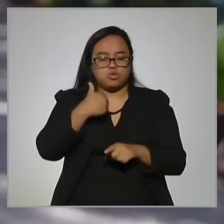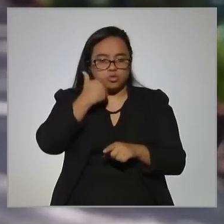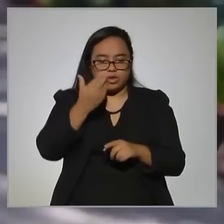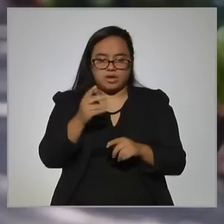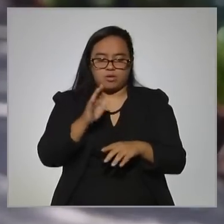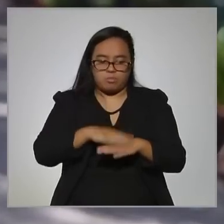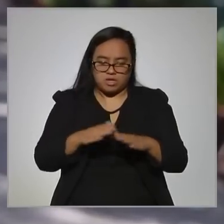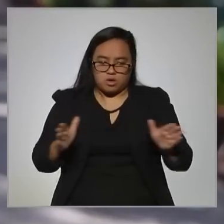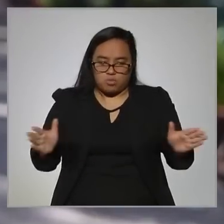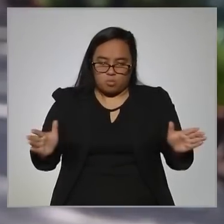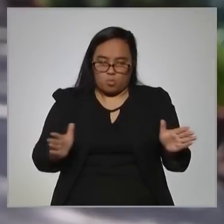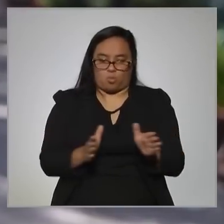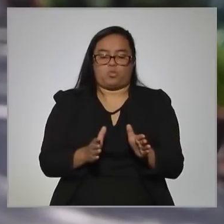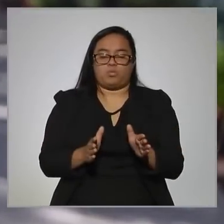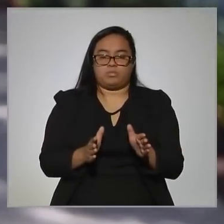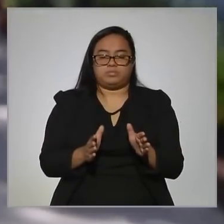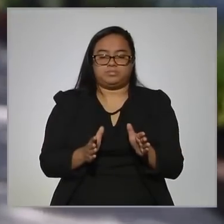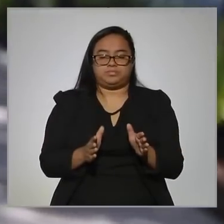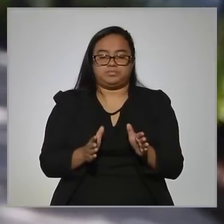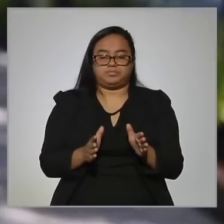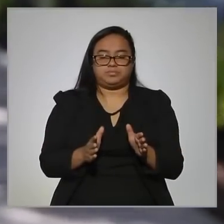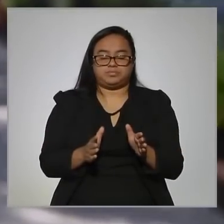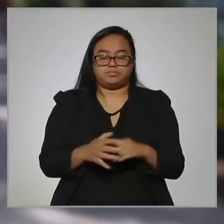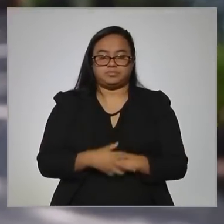bajar más de peso y